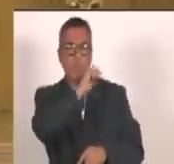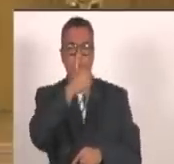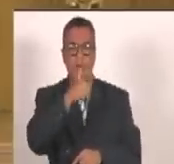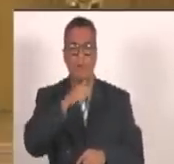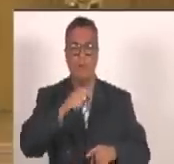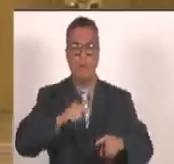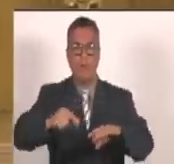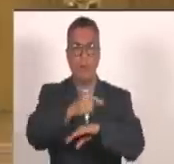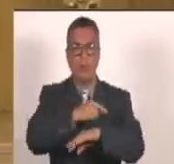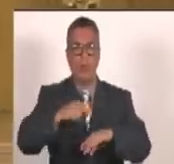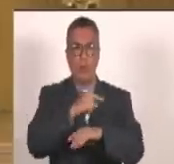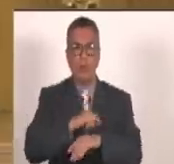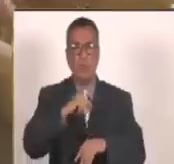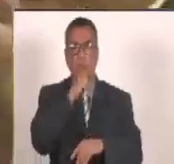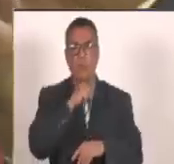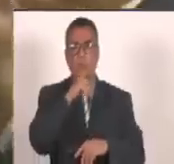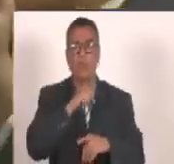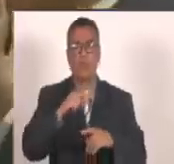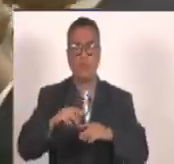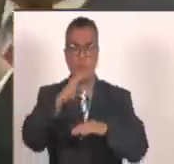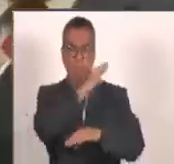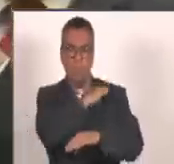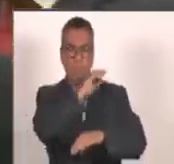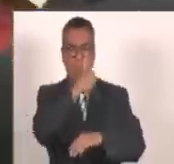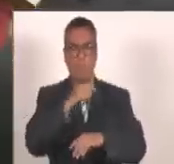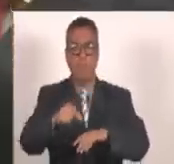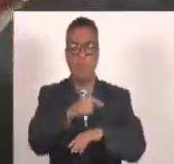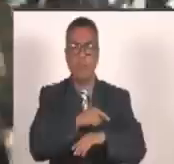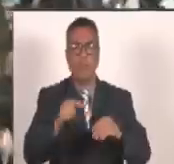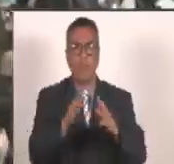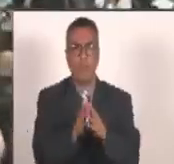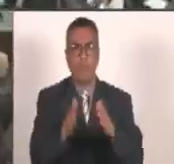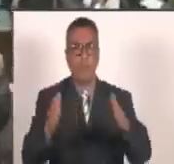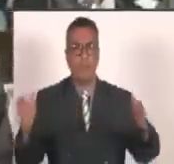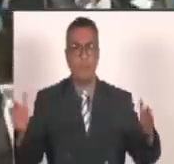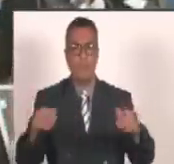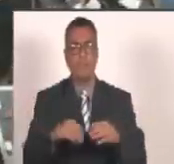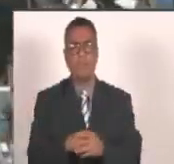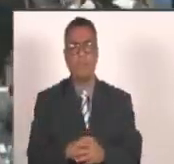Estado. Recepción de jefe de Estado. Y amplió